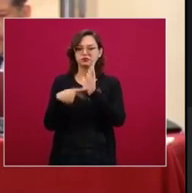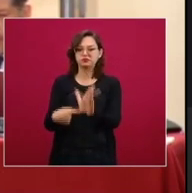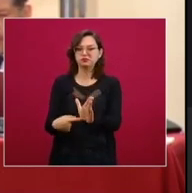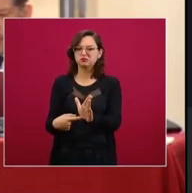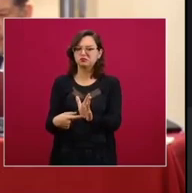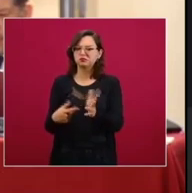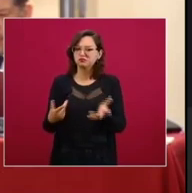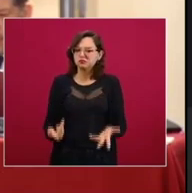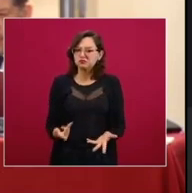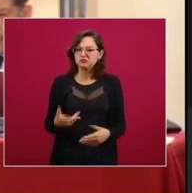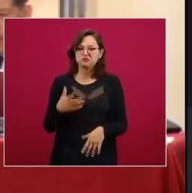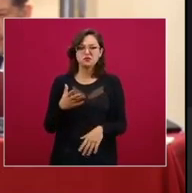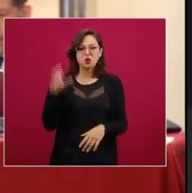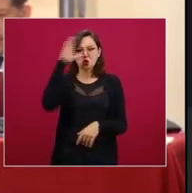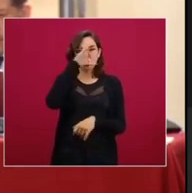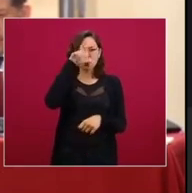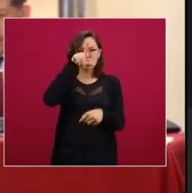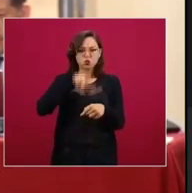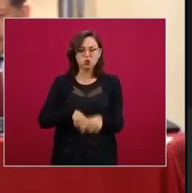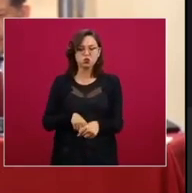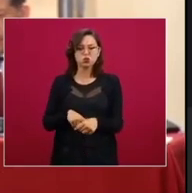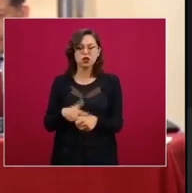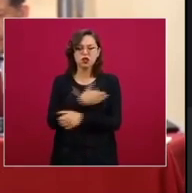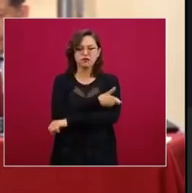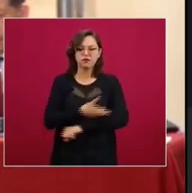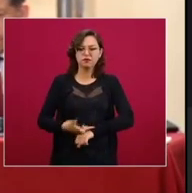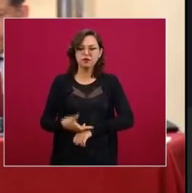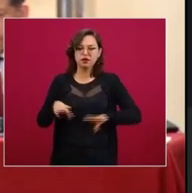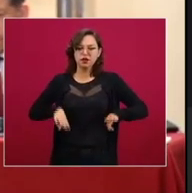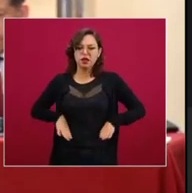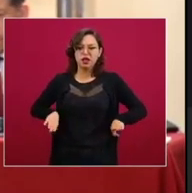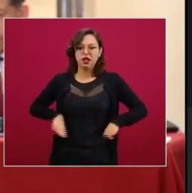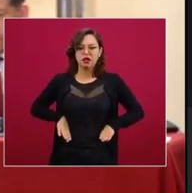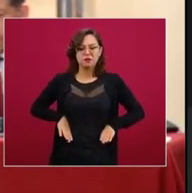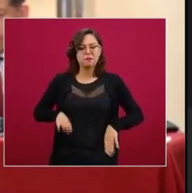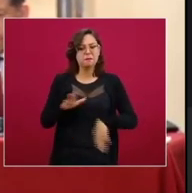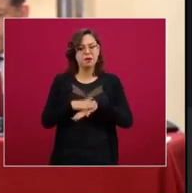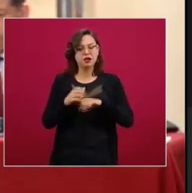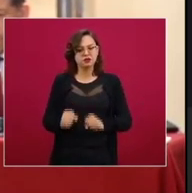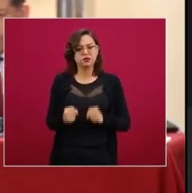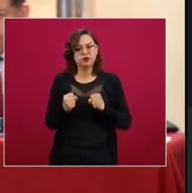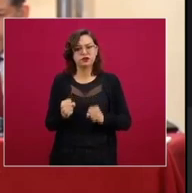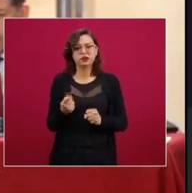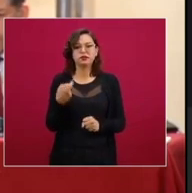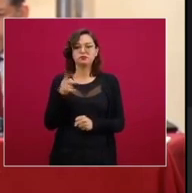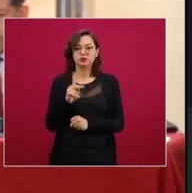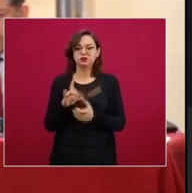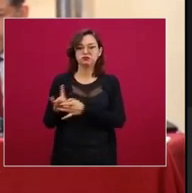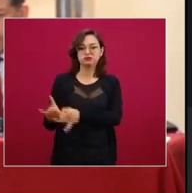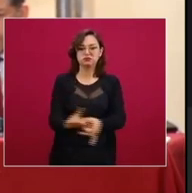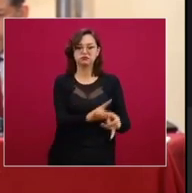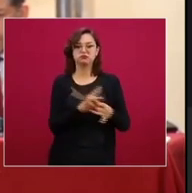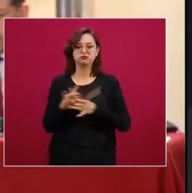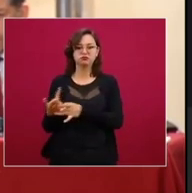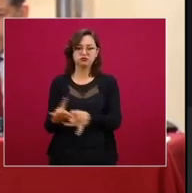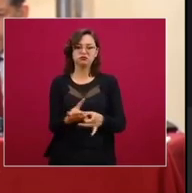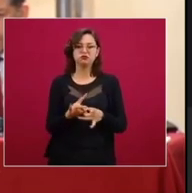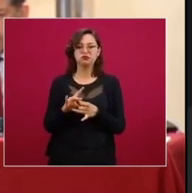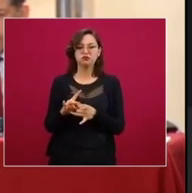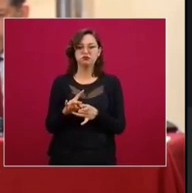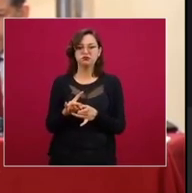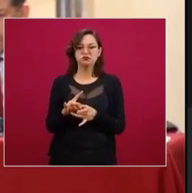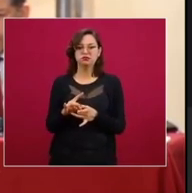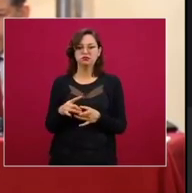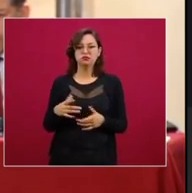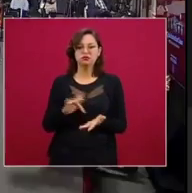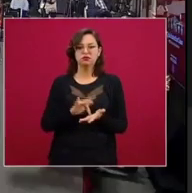entiendo que van a reforzar los valores culturales, los valores familiares y sobre todo la unidad, no solamente familiar, sino la unidad entre los